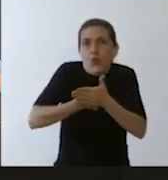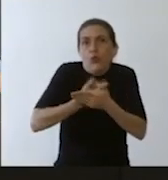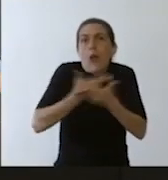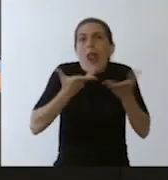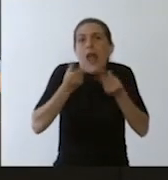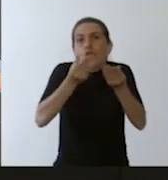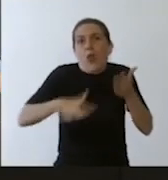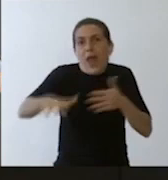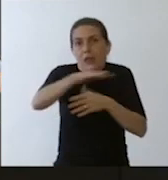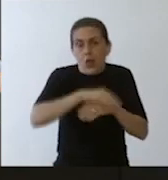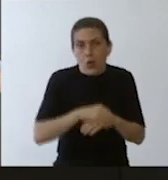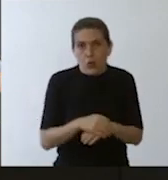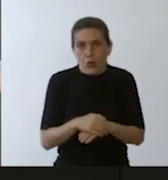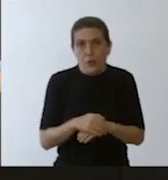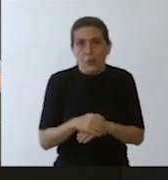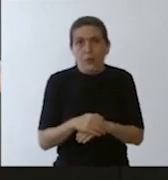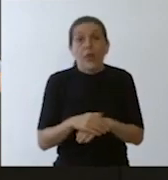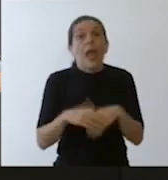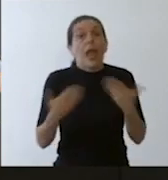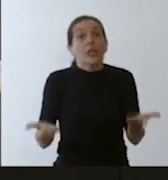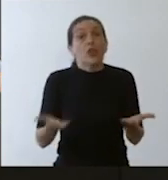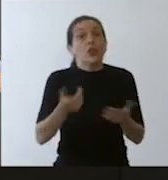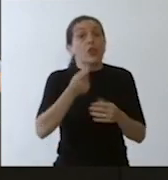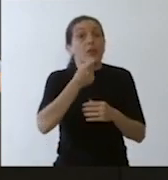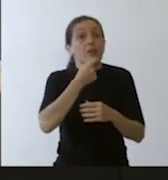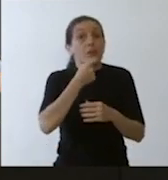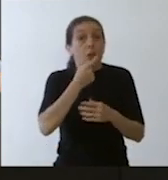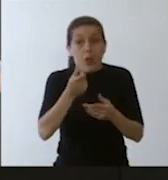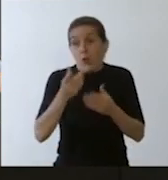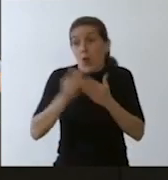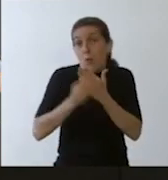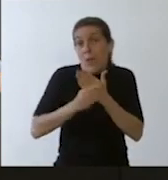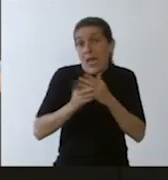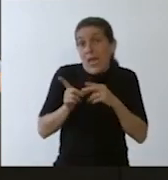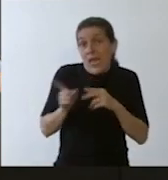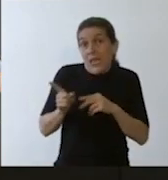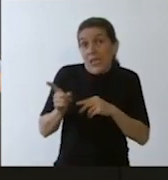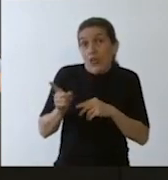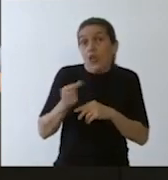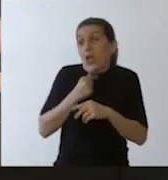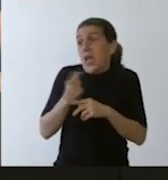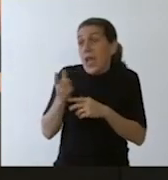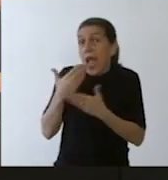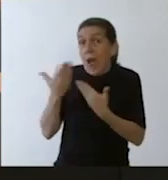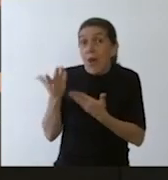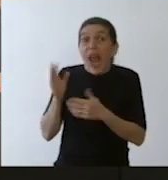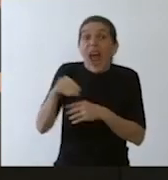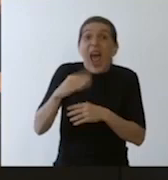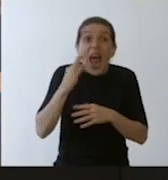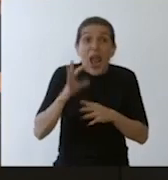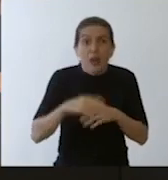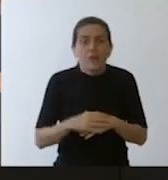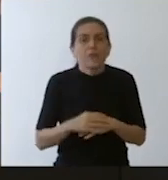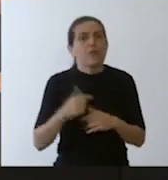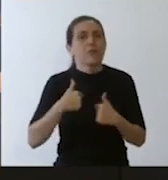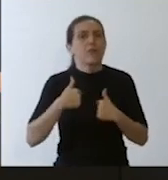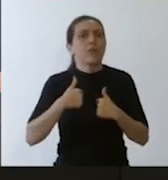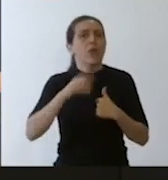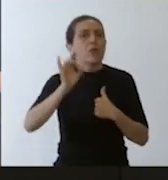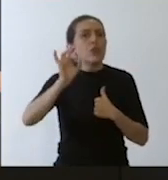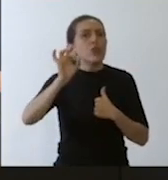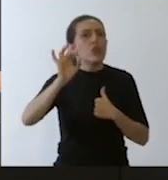todos. Así que sí, querido colega ministro, ¿quiere usted agregar algo? No, yo